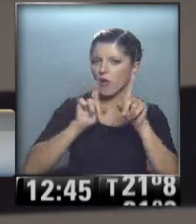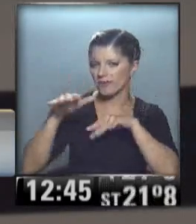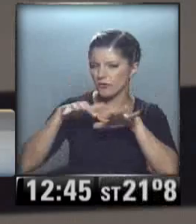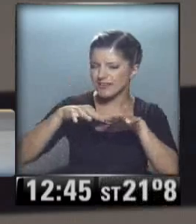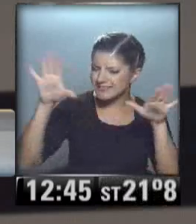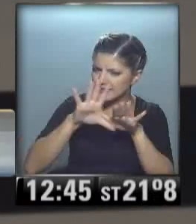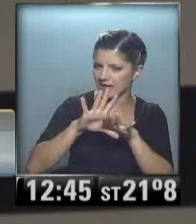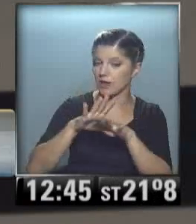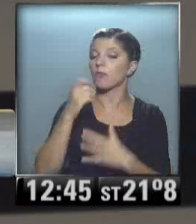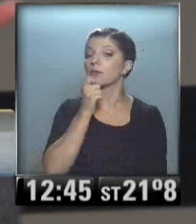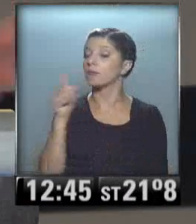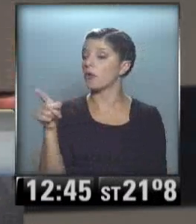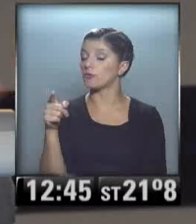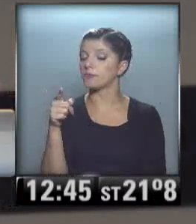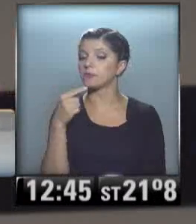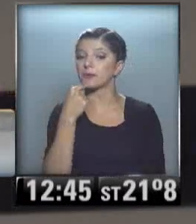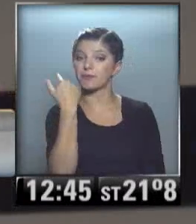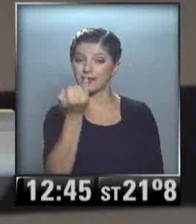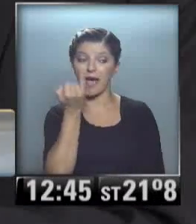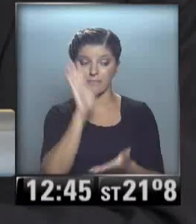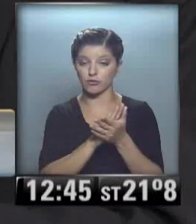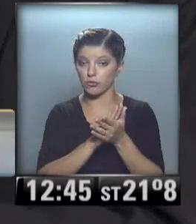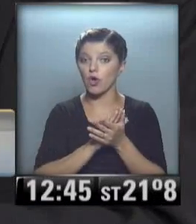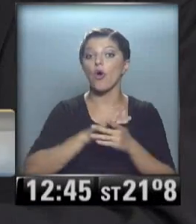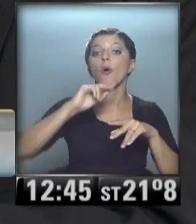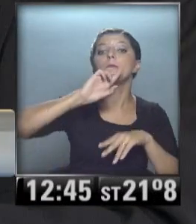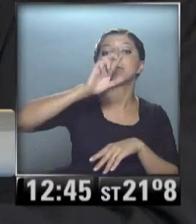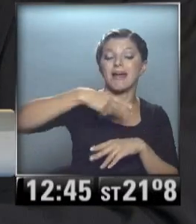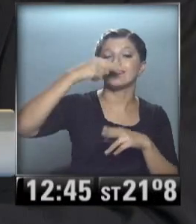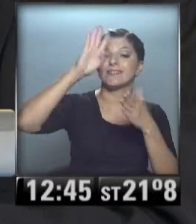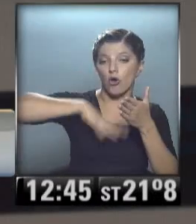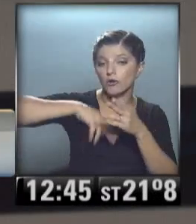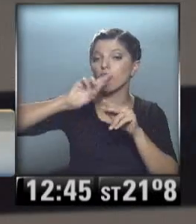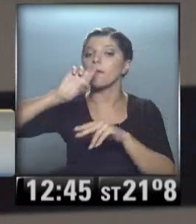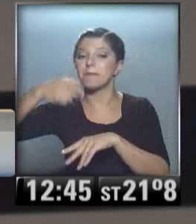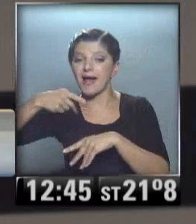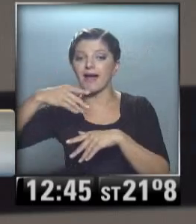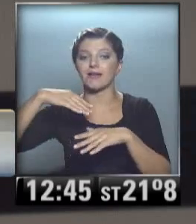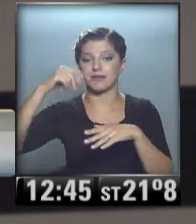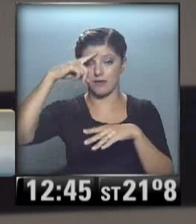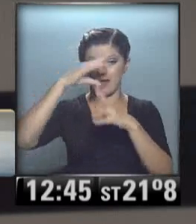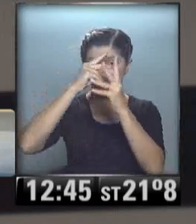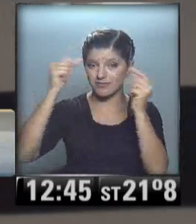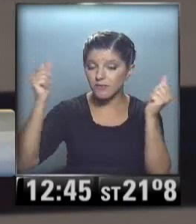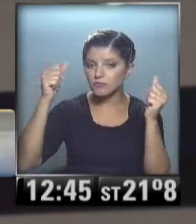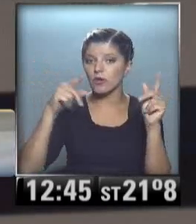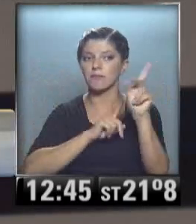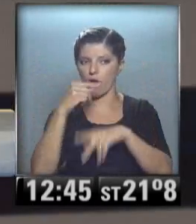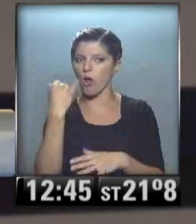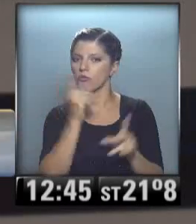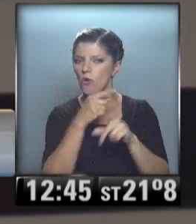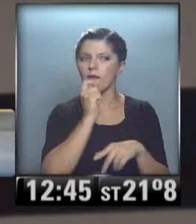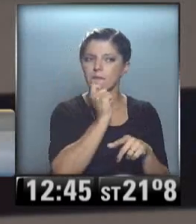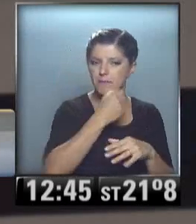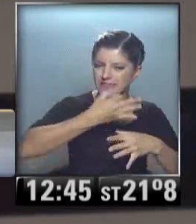concretos, ¿no? Porque tal vez vos estás planteando un modelo teórico, un modelo en abstracto, esta relación Estado-empresas, y hay ejemplos bien concretos,